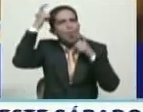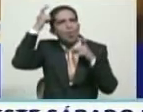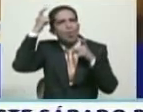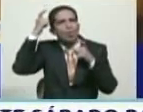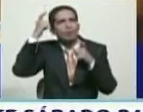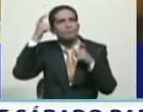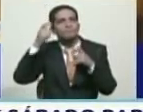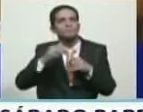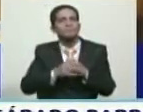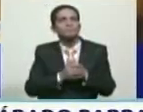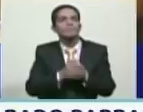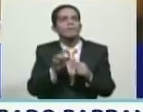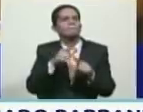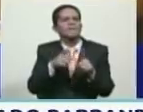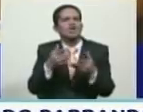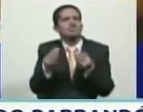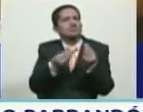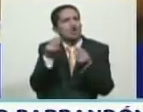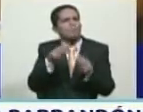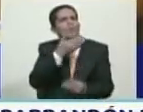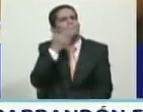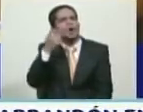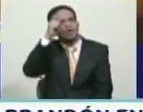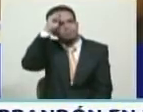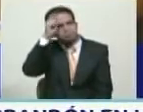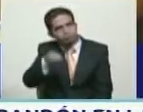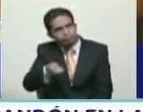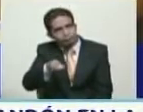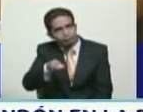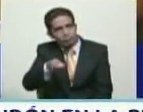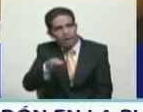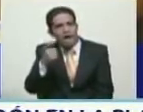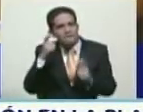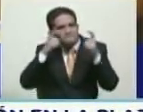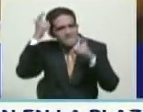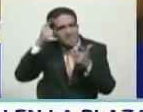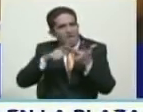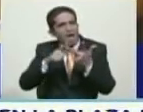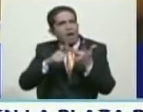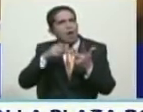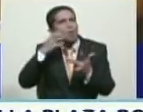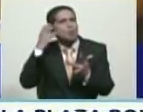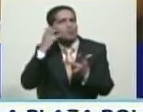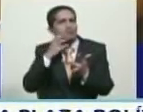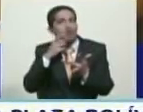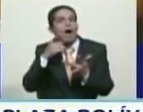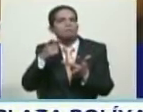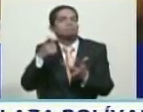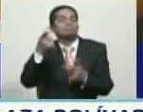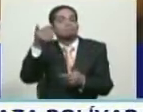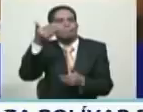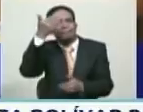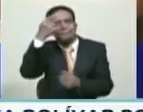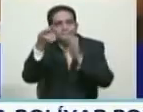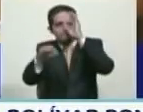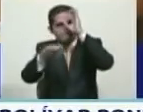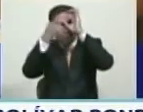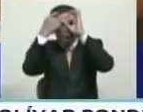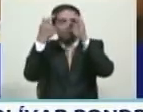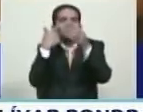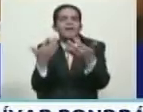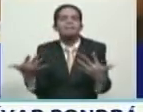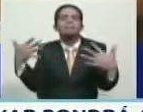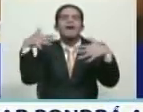Pero el mejor homenaje a Fidel, Hugo, es jamás abandonar el legado que nos dejaron. Esa integración,